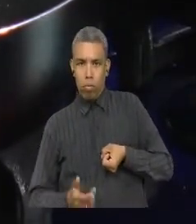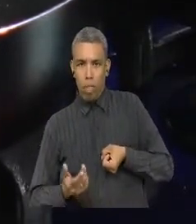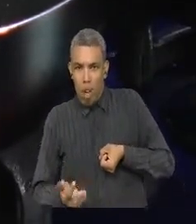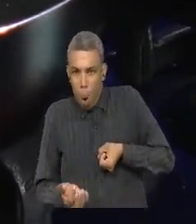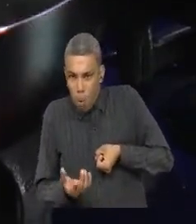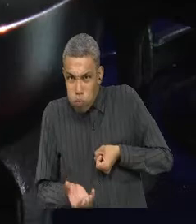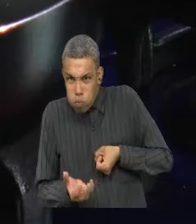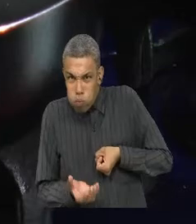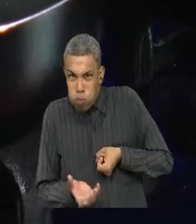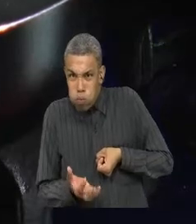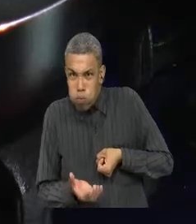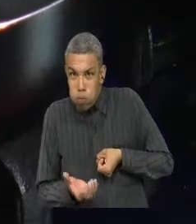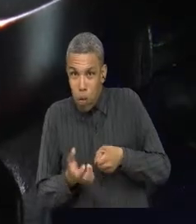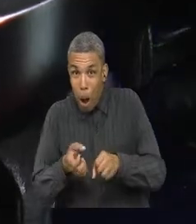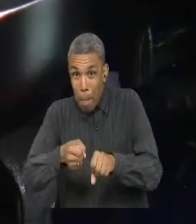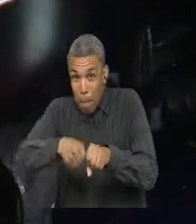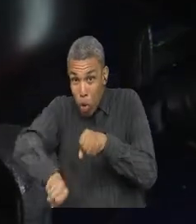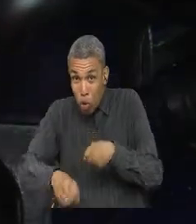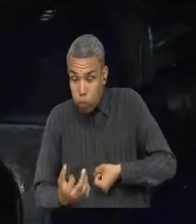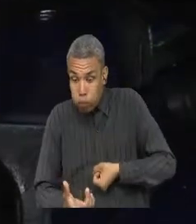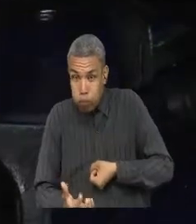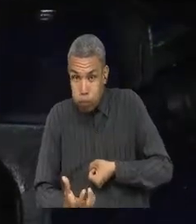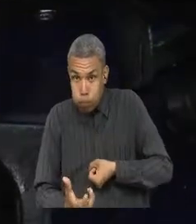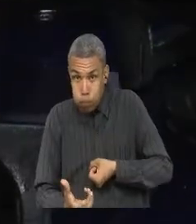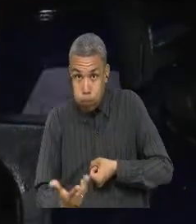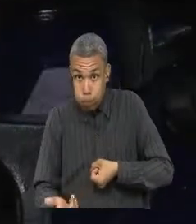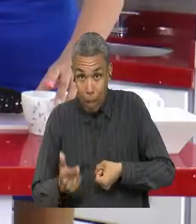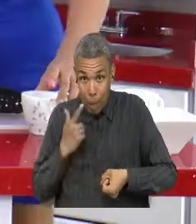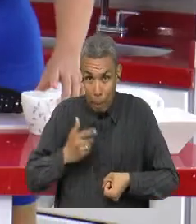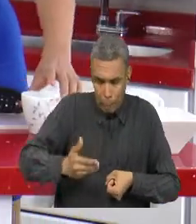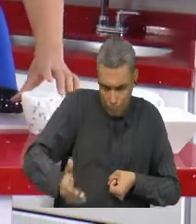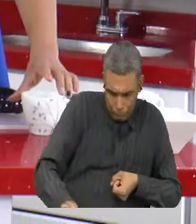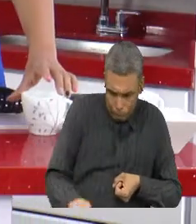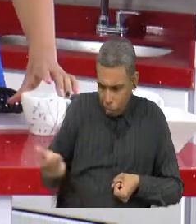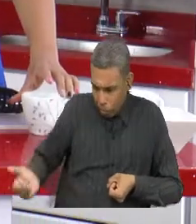idea. Pasó una toallita. Él inmediatamente bajó las pechugas. Cuidado,